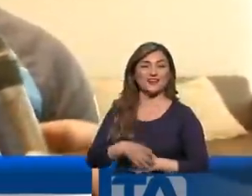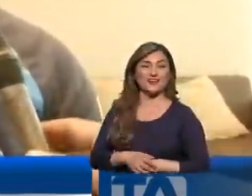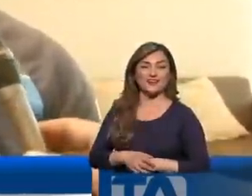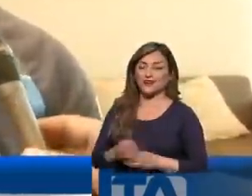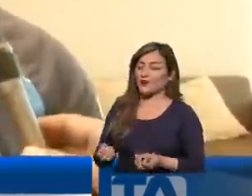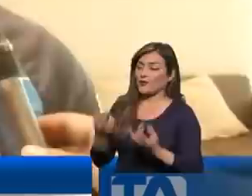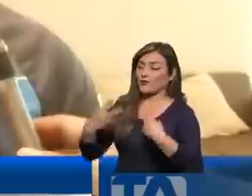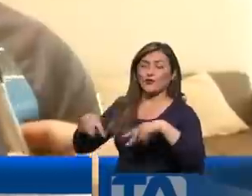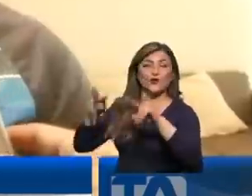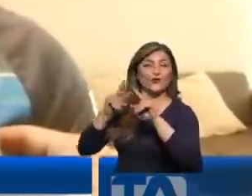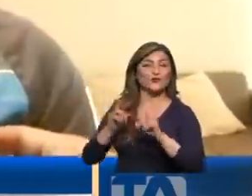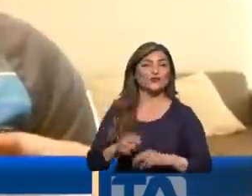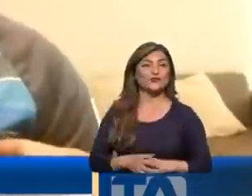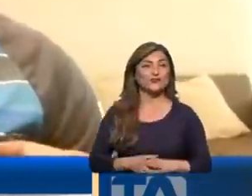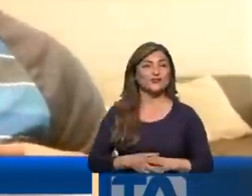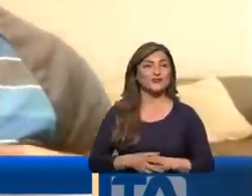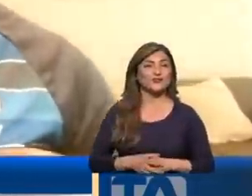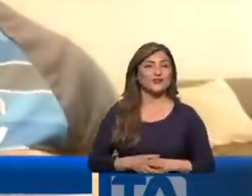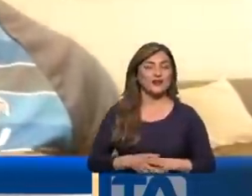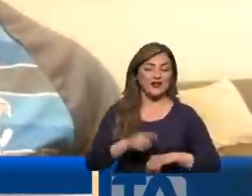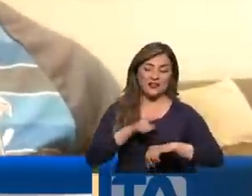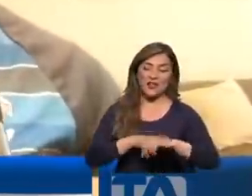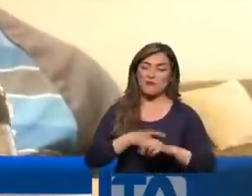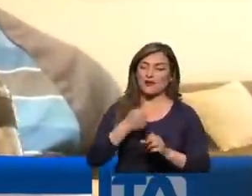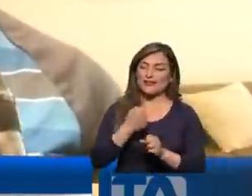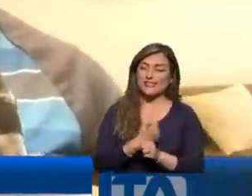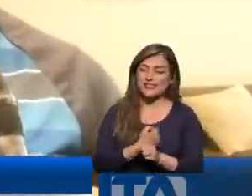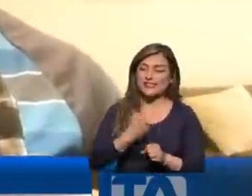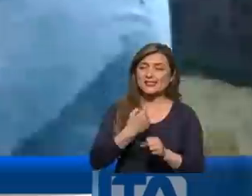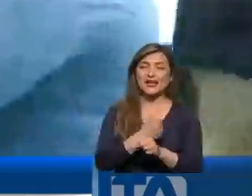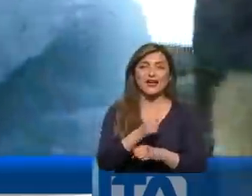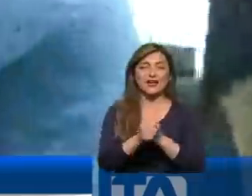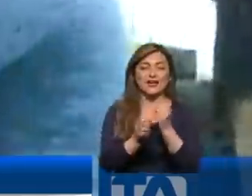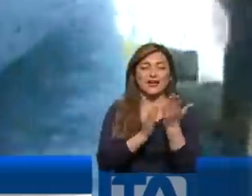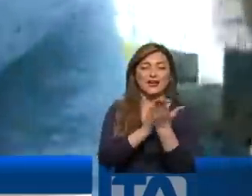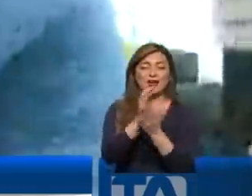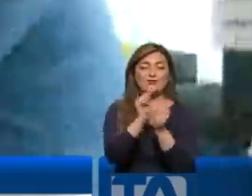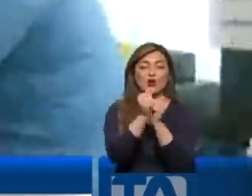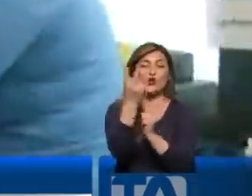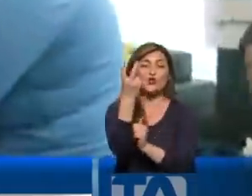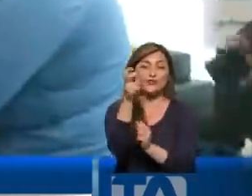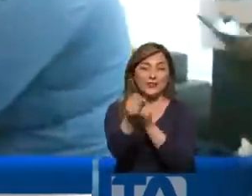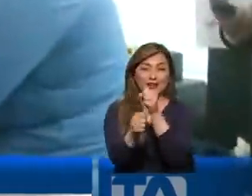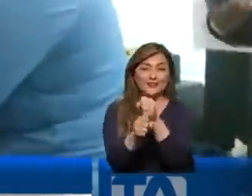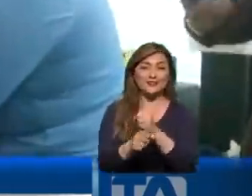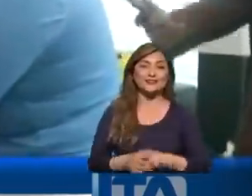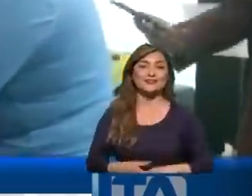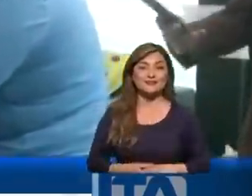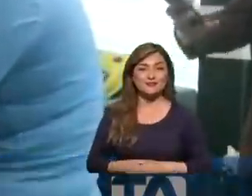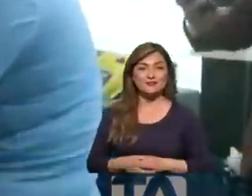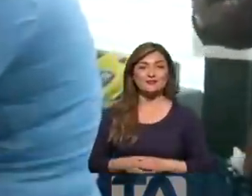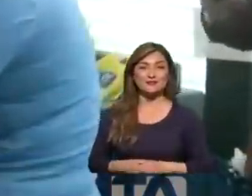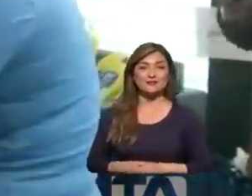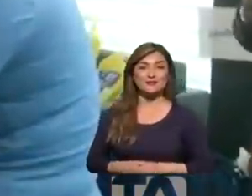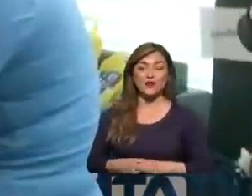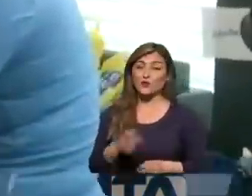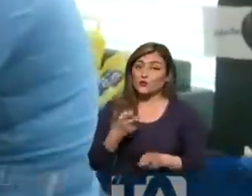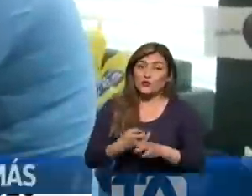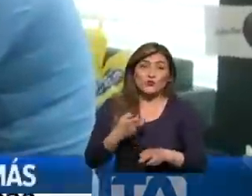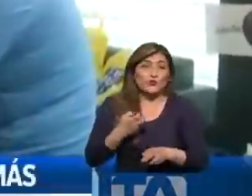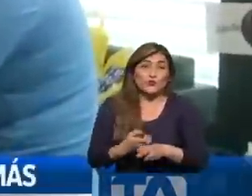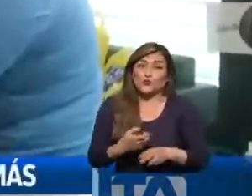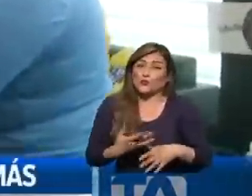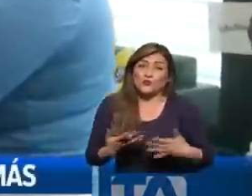oro? Uy, costó mucho tiempo, son 12 años que tengo en mi carrera deportiva y pues ha sido bastante larga, bastante dura, pero